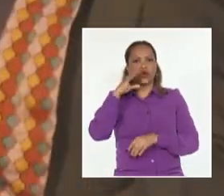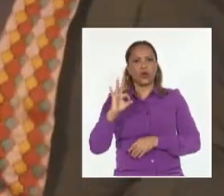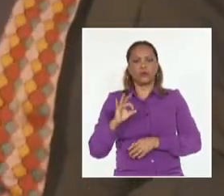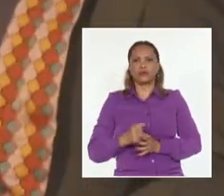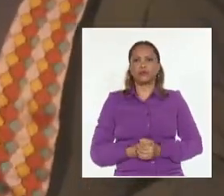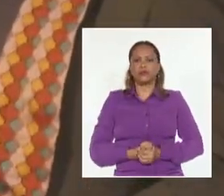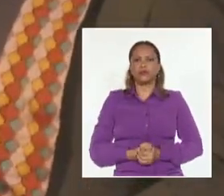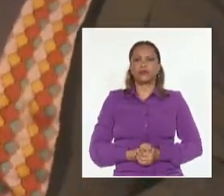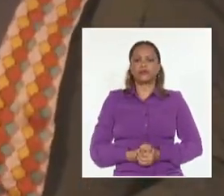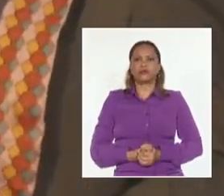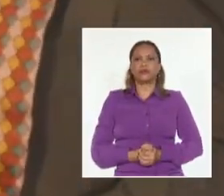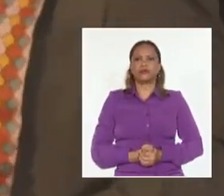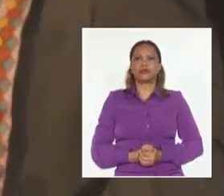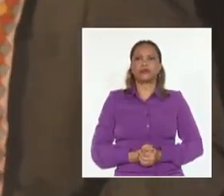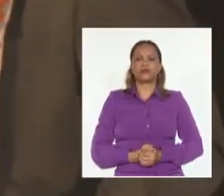extranjeras.